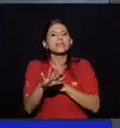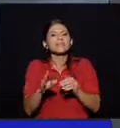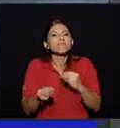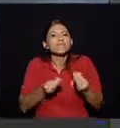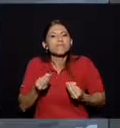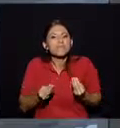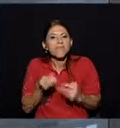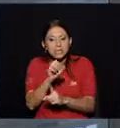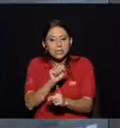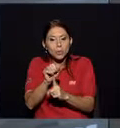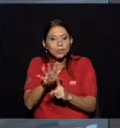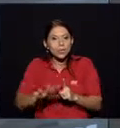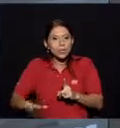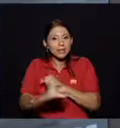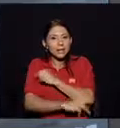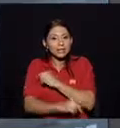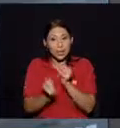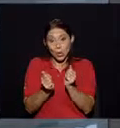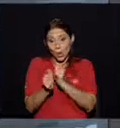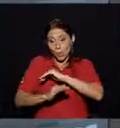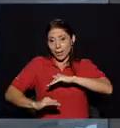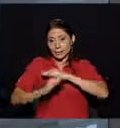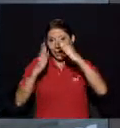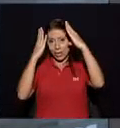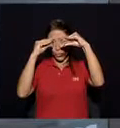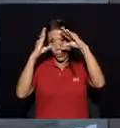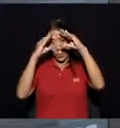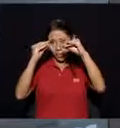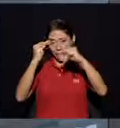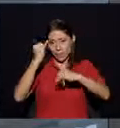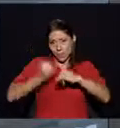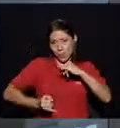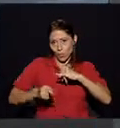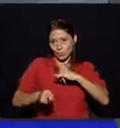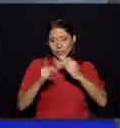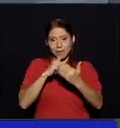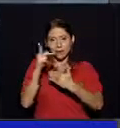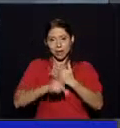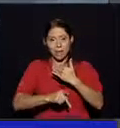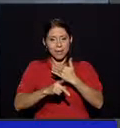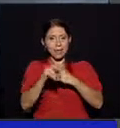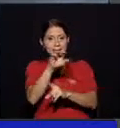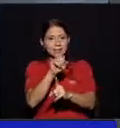cuál es la situación del país con base en el último informe del programa Estado de la Nación.